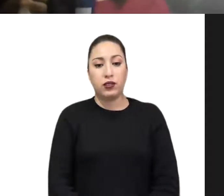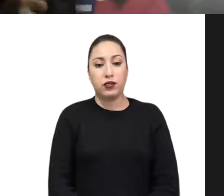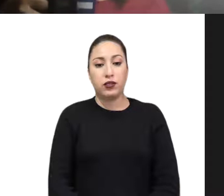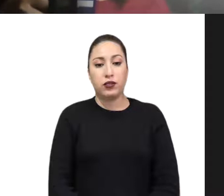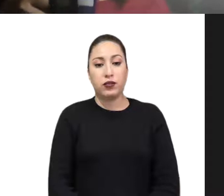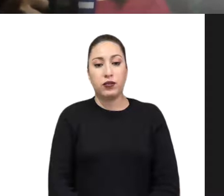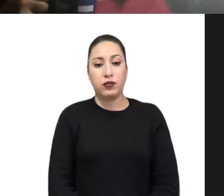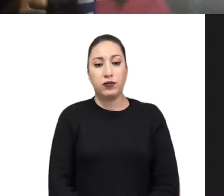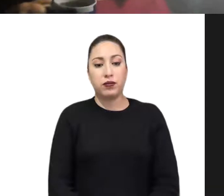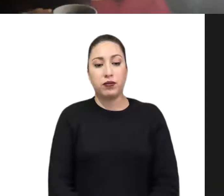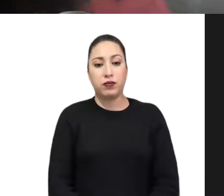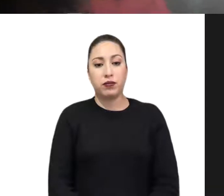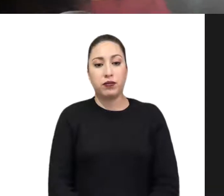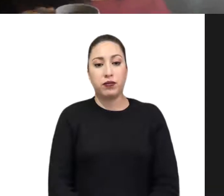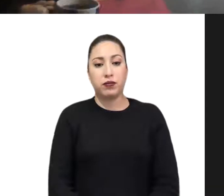cargando.